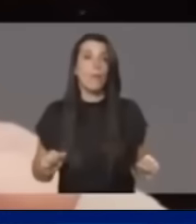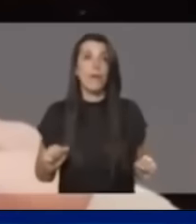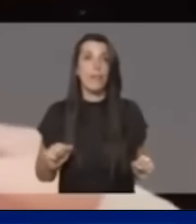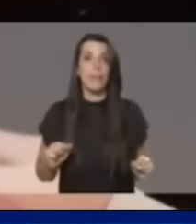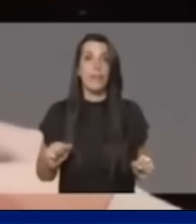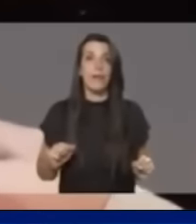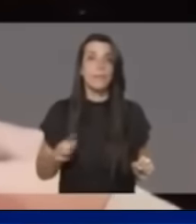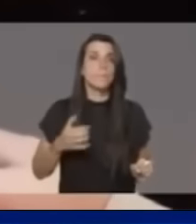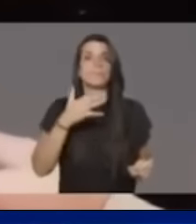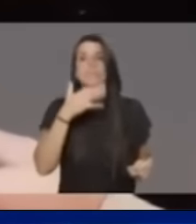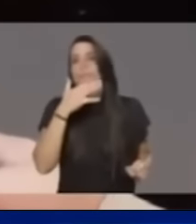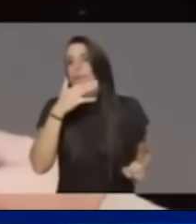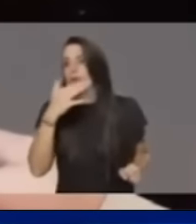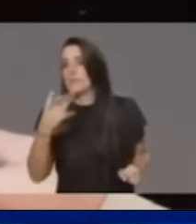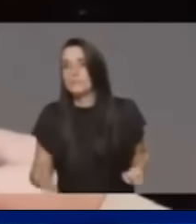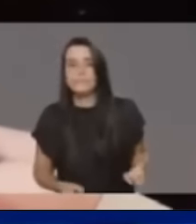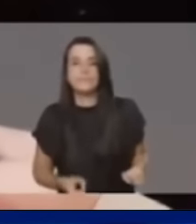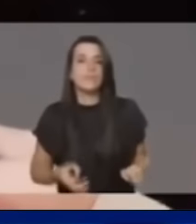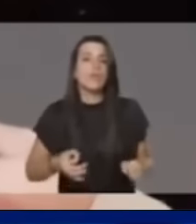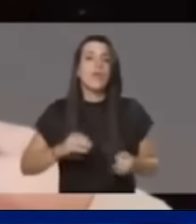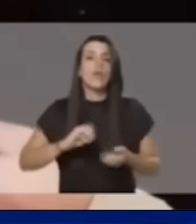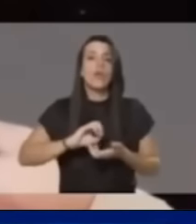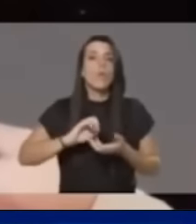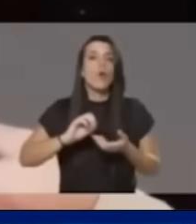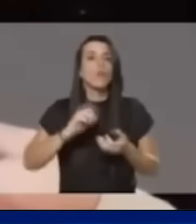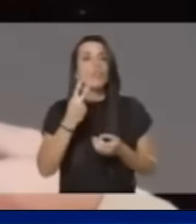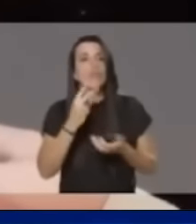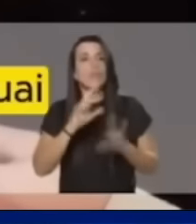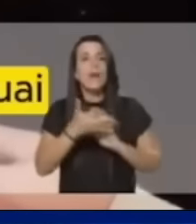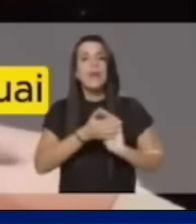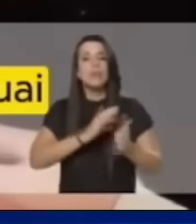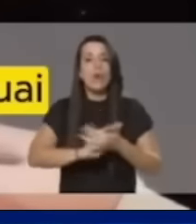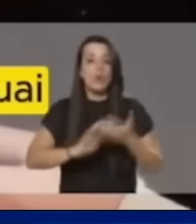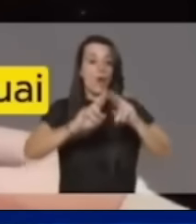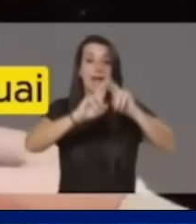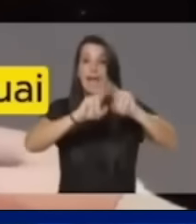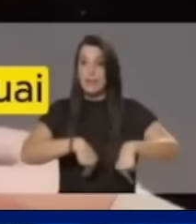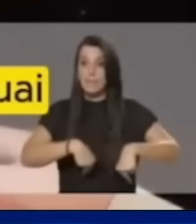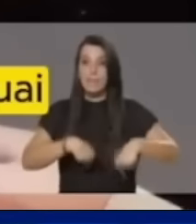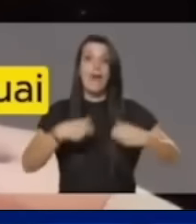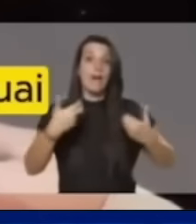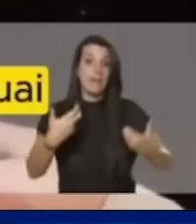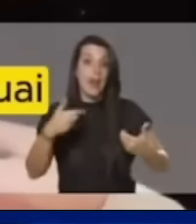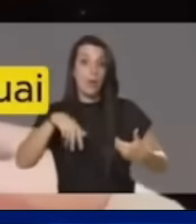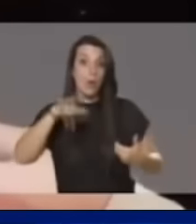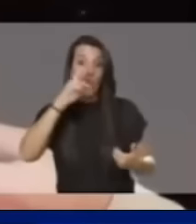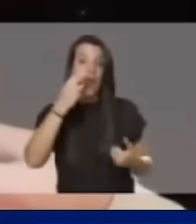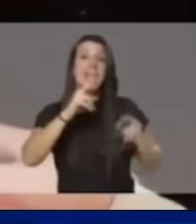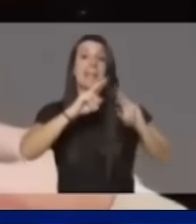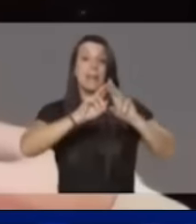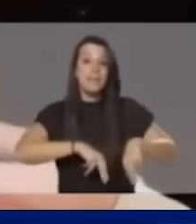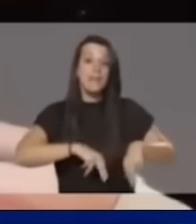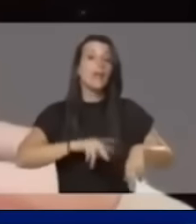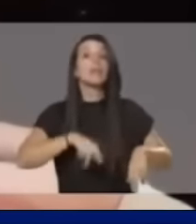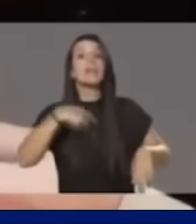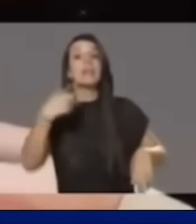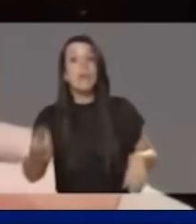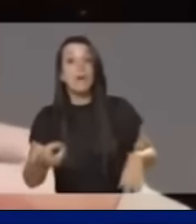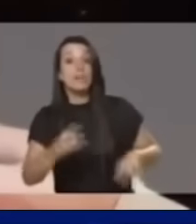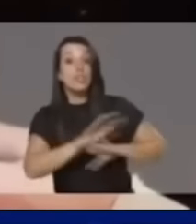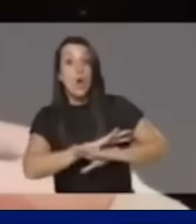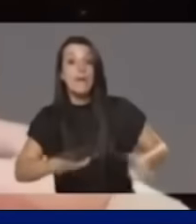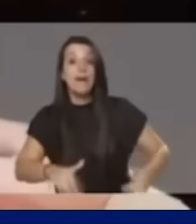ahogar, se las puede neutralizar de dos formas. Usted las elimina, que era el discurso que se conocía en Uruguay, y después que ese discurso